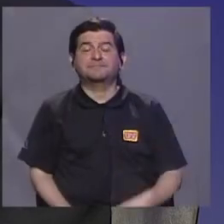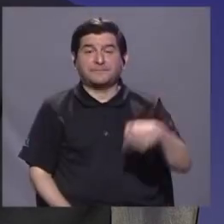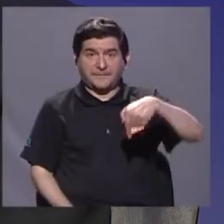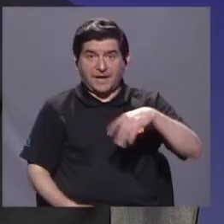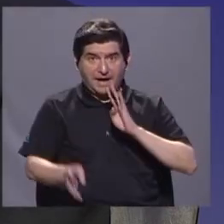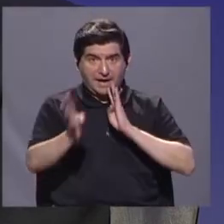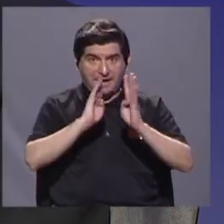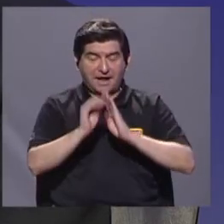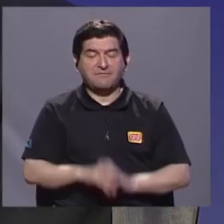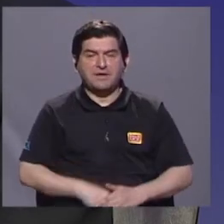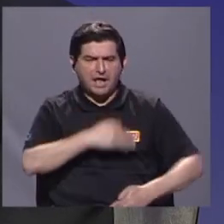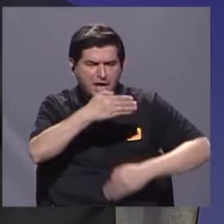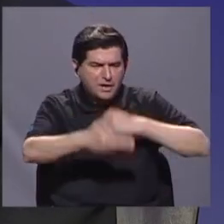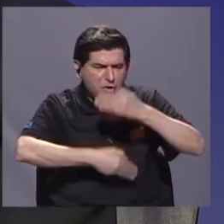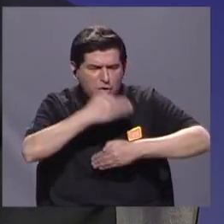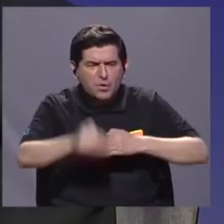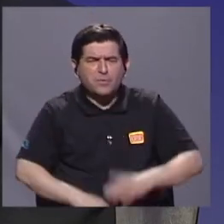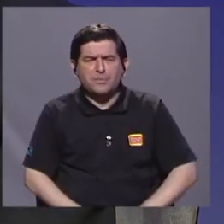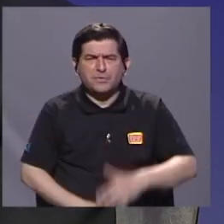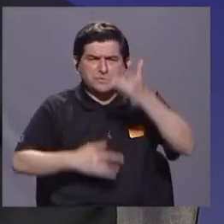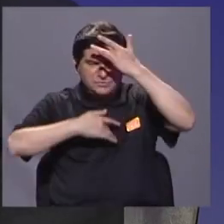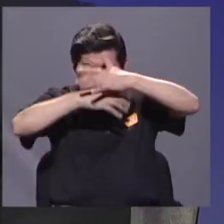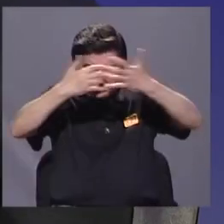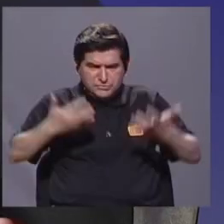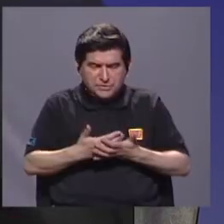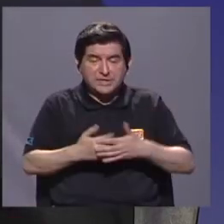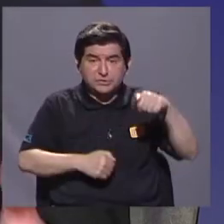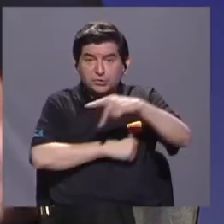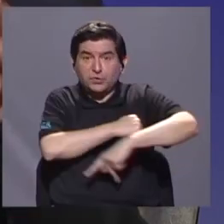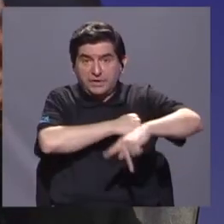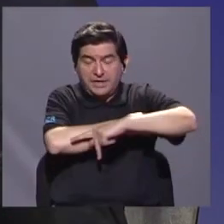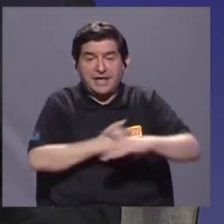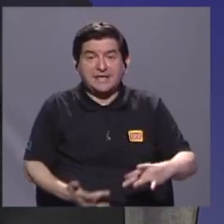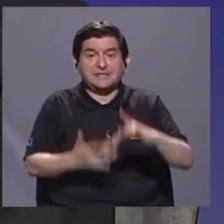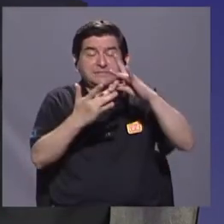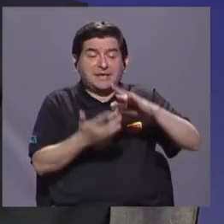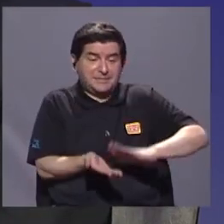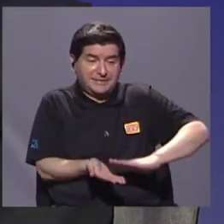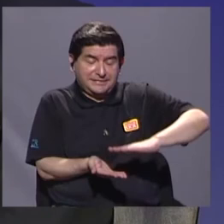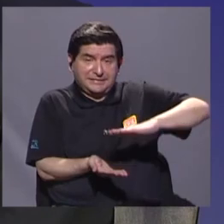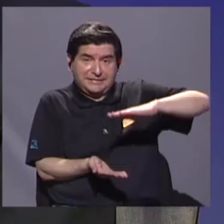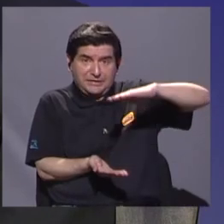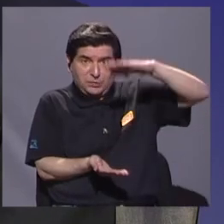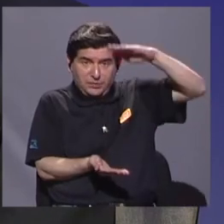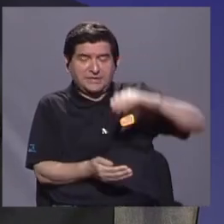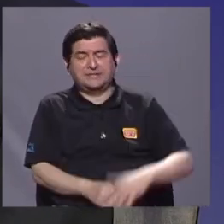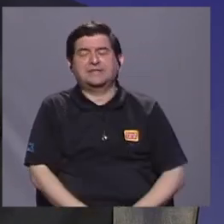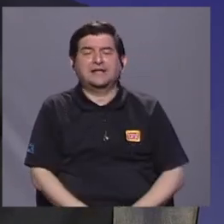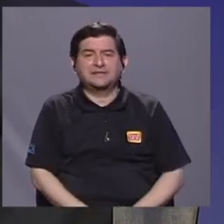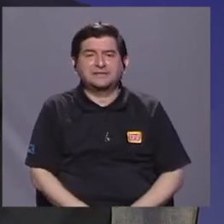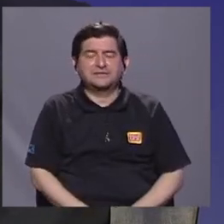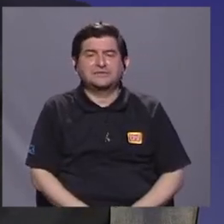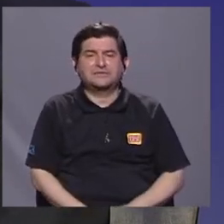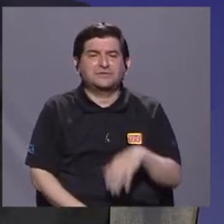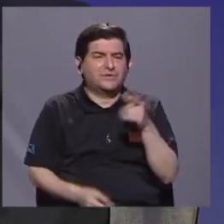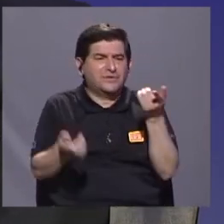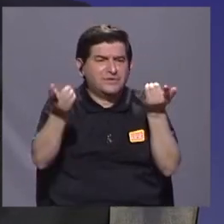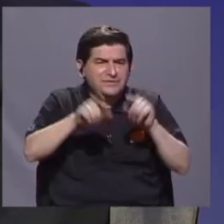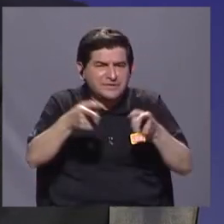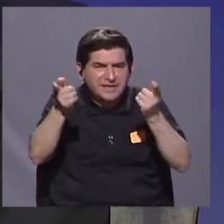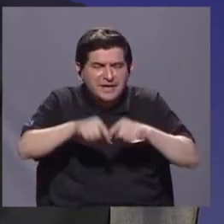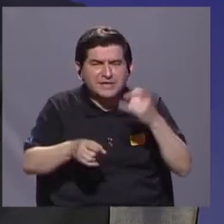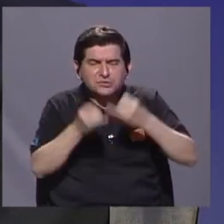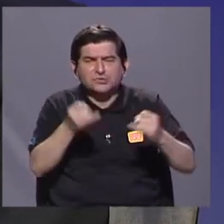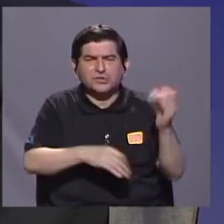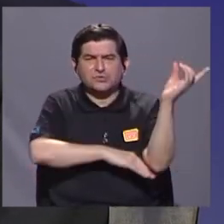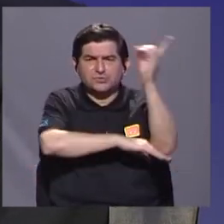Conversamos sobre el curso de la pandemia en nuestro país, principalmente ese incremento de contagios que hemos tenido en los últimos